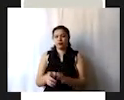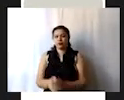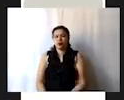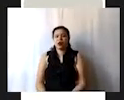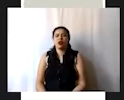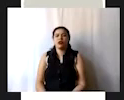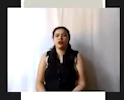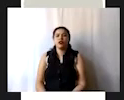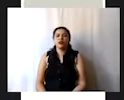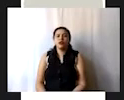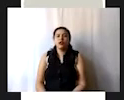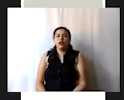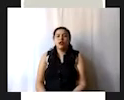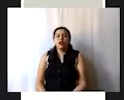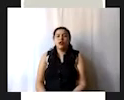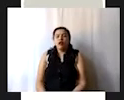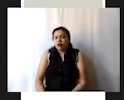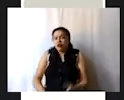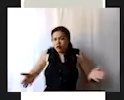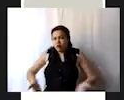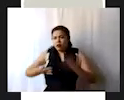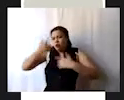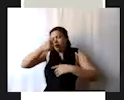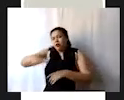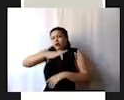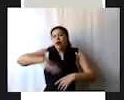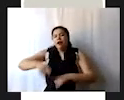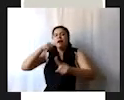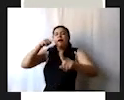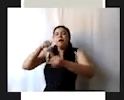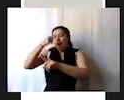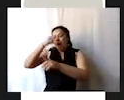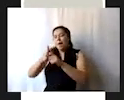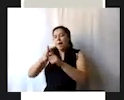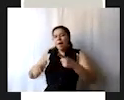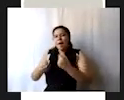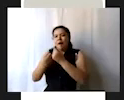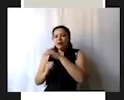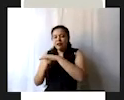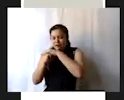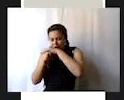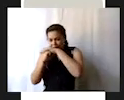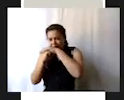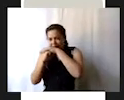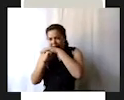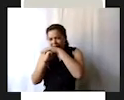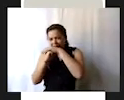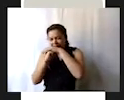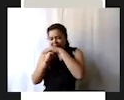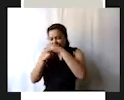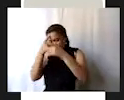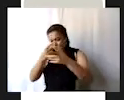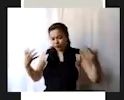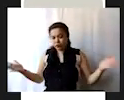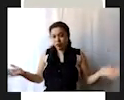creado para ayudar a socializar los objetivos de desarrollo sostenible, a promover y